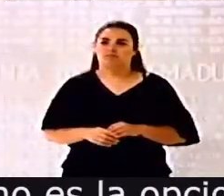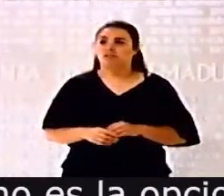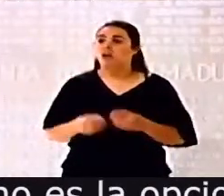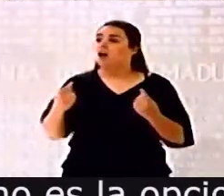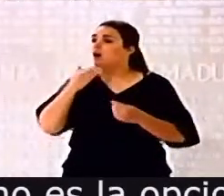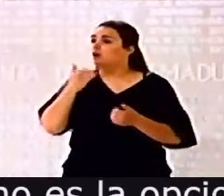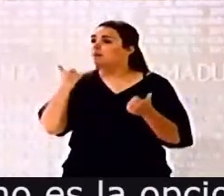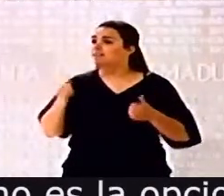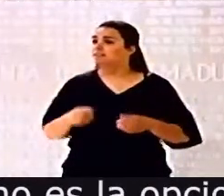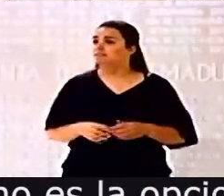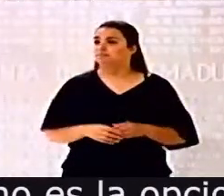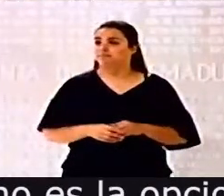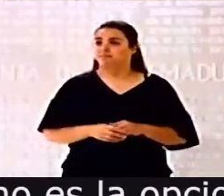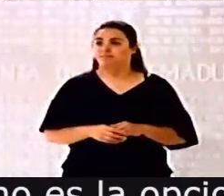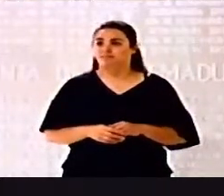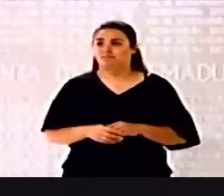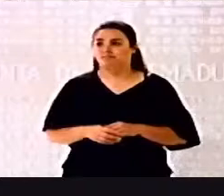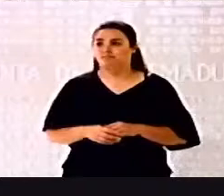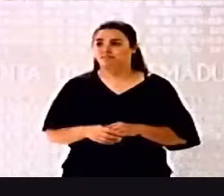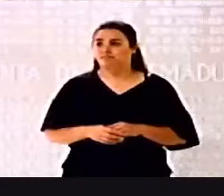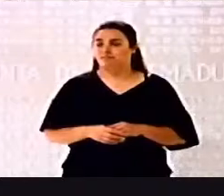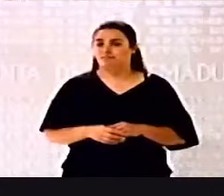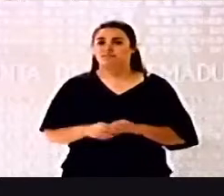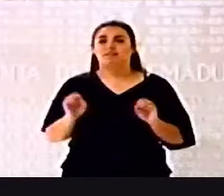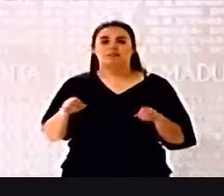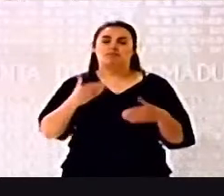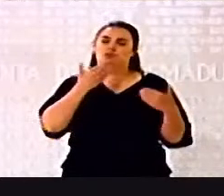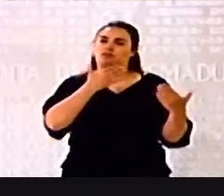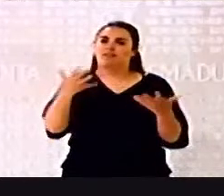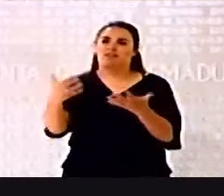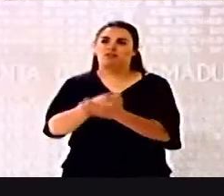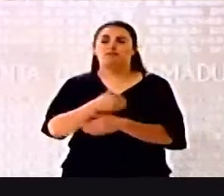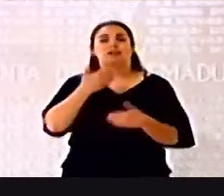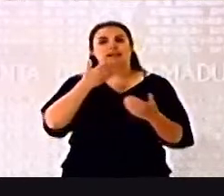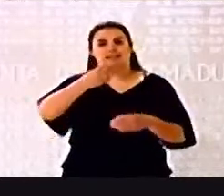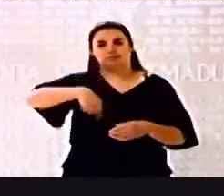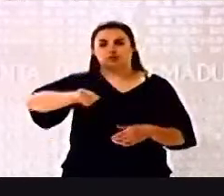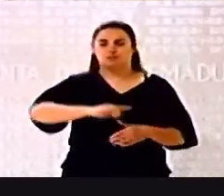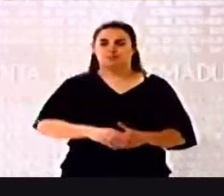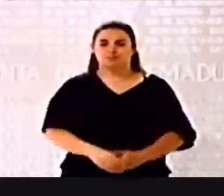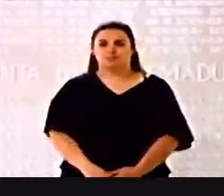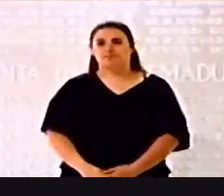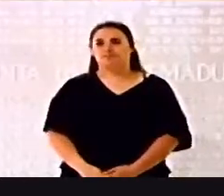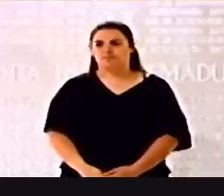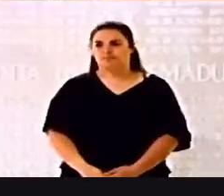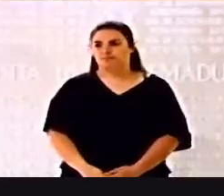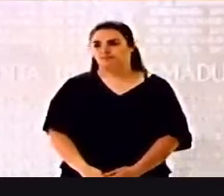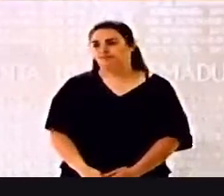¿Alguna pregunta más? Pues muchas gracias a todos. Muchísimas gracias a todas y a todos.